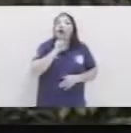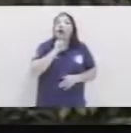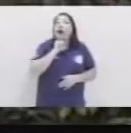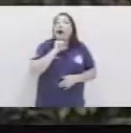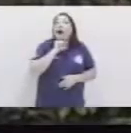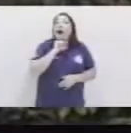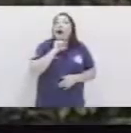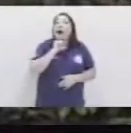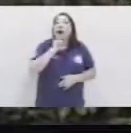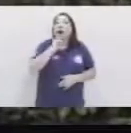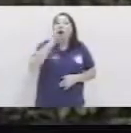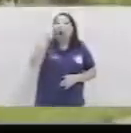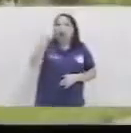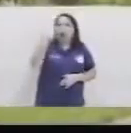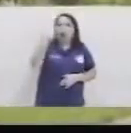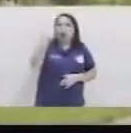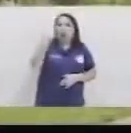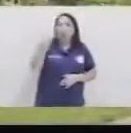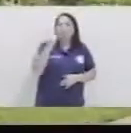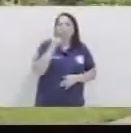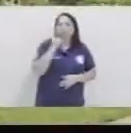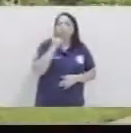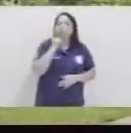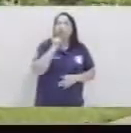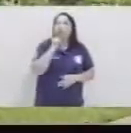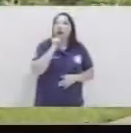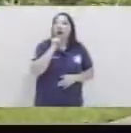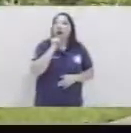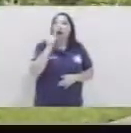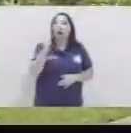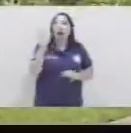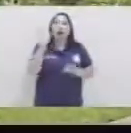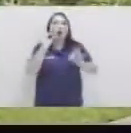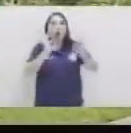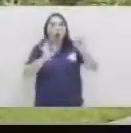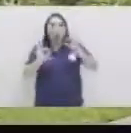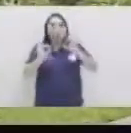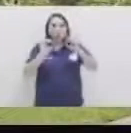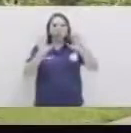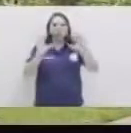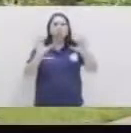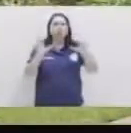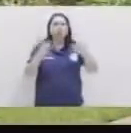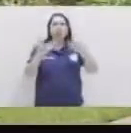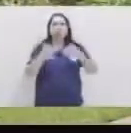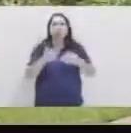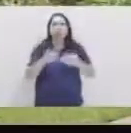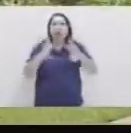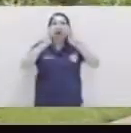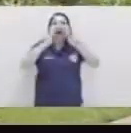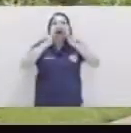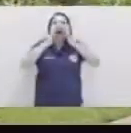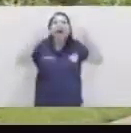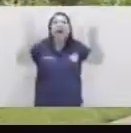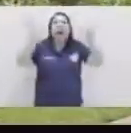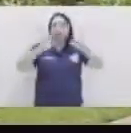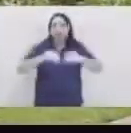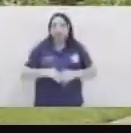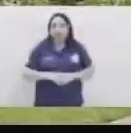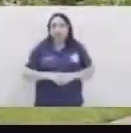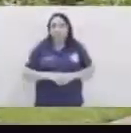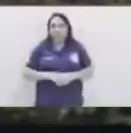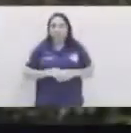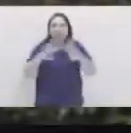de la barbilla, saco la mano, gritar, o puedo utilizar mis dos manos,